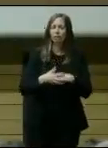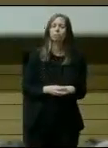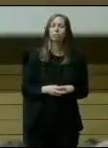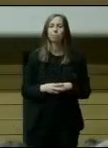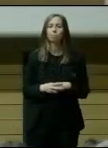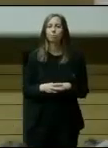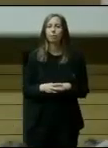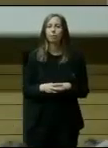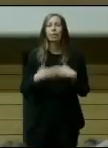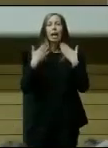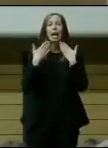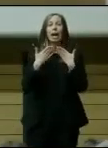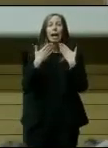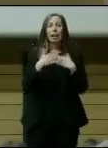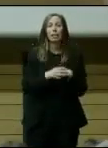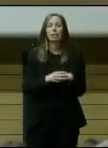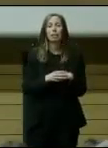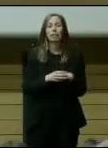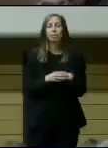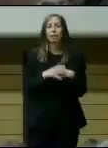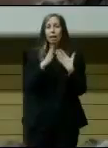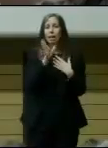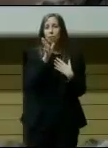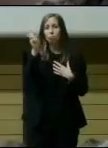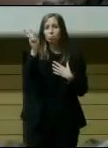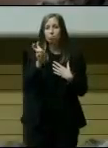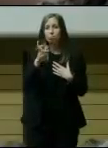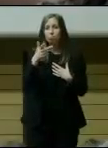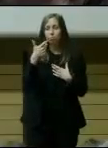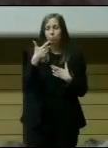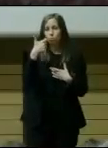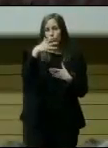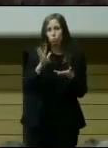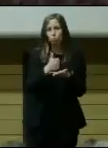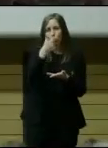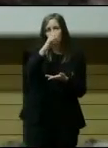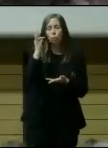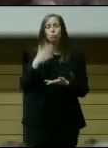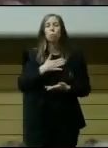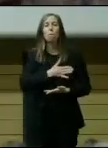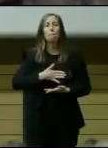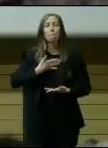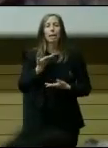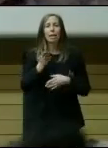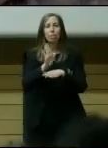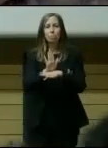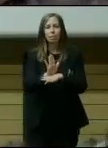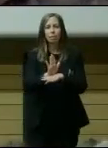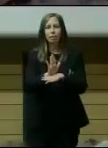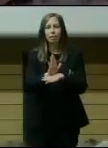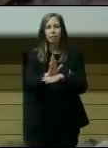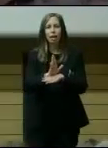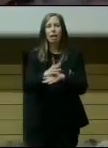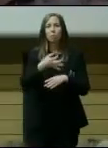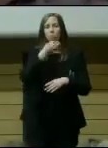Adelante. Muchas gracias. Gracias por estar aquí a todas y a todos. Y para mí es un placer presentar al